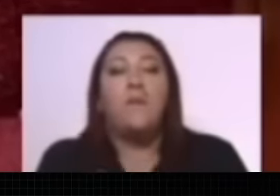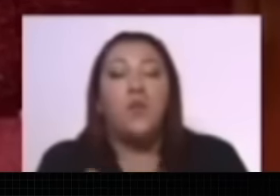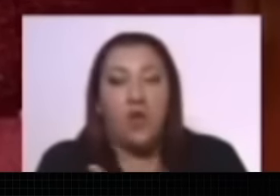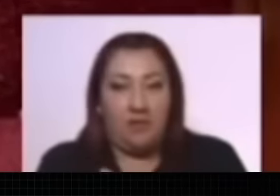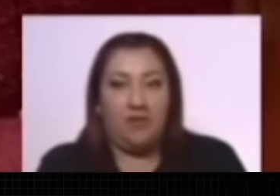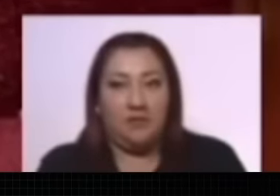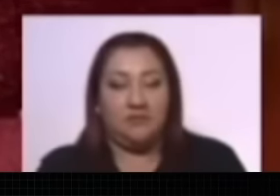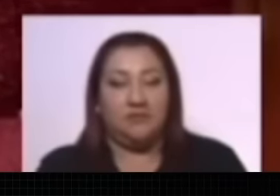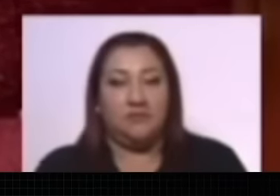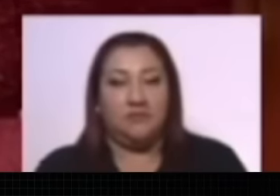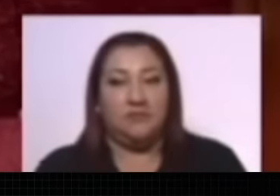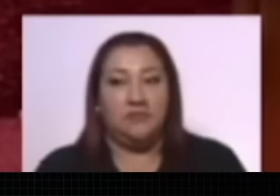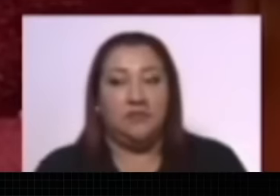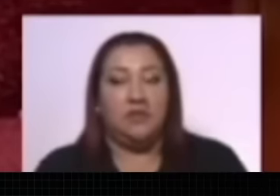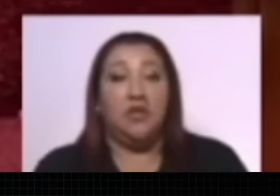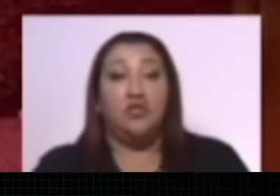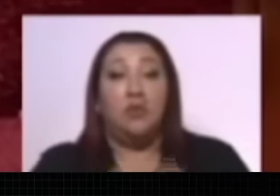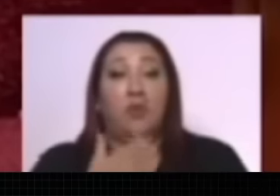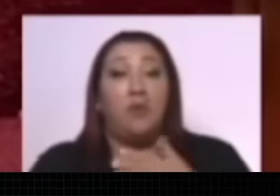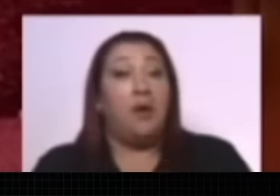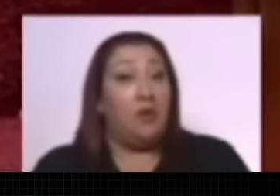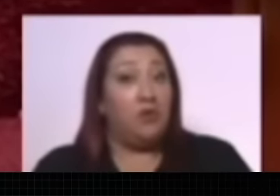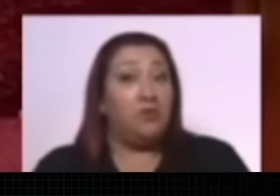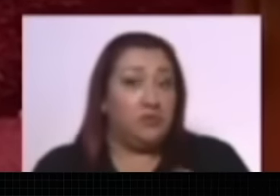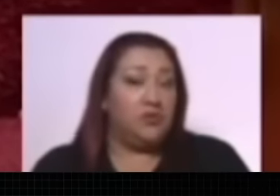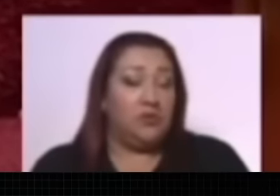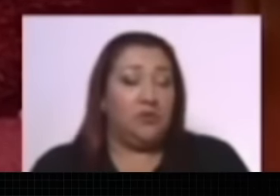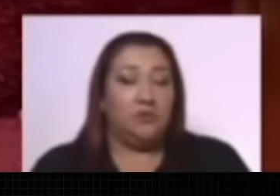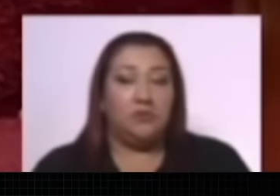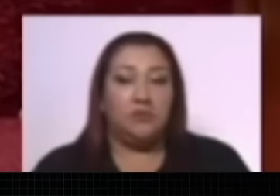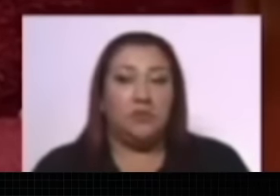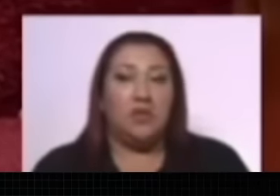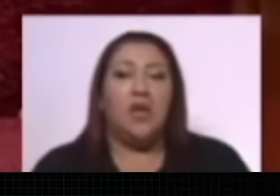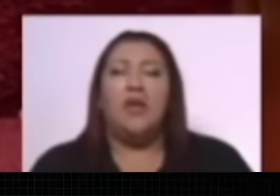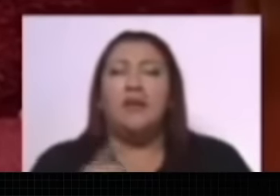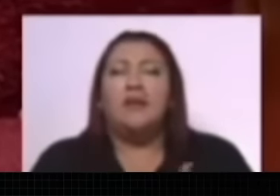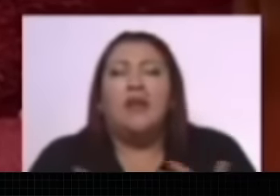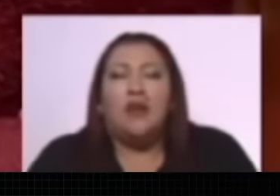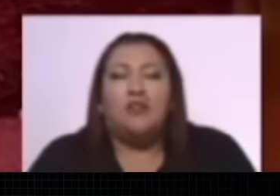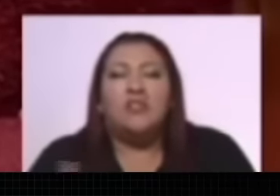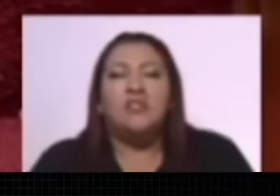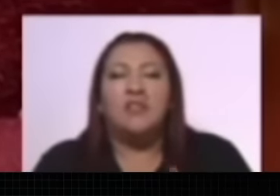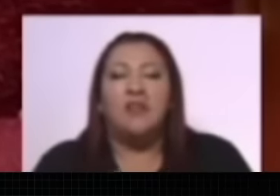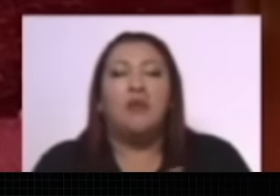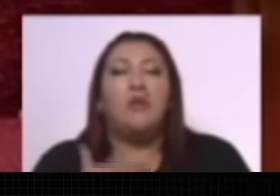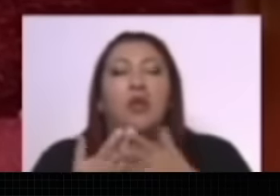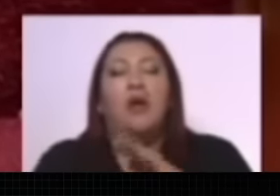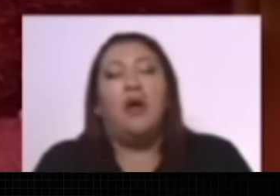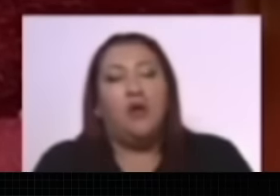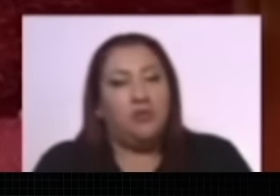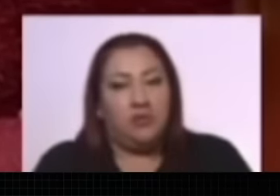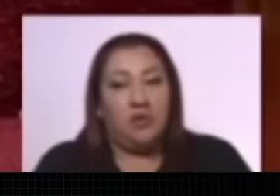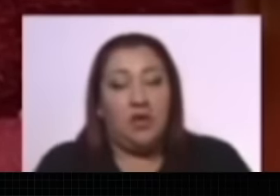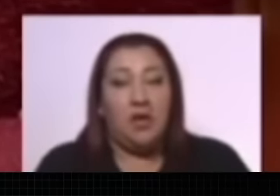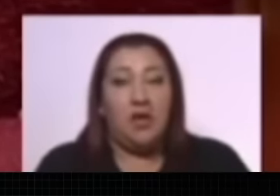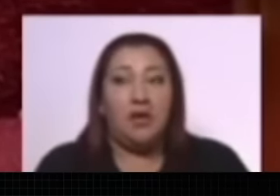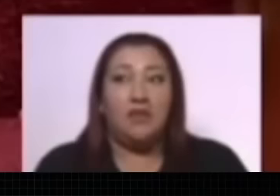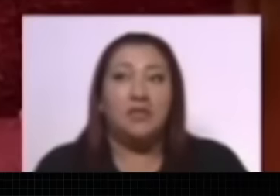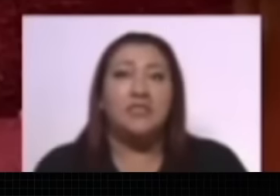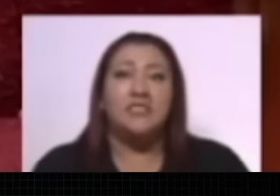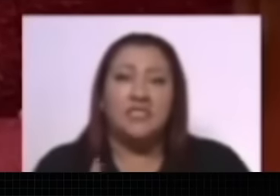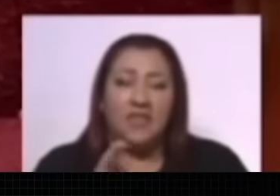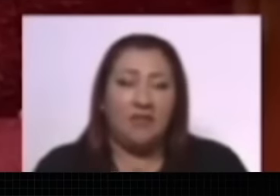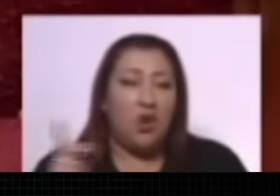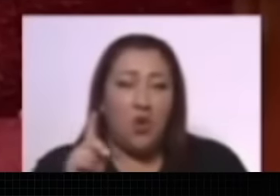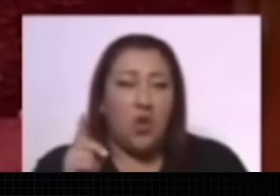evidencia de delitos de corrupción. ¿Y qué cosa es la corrupción? ¿Acaso no es